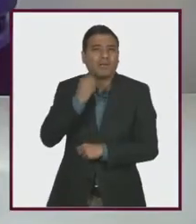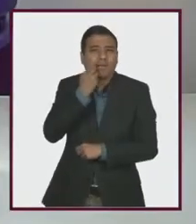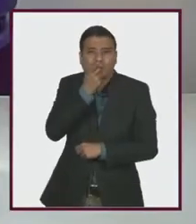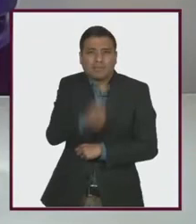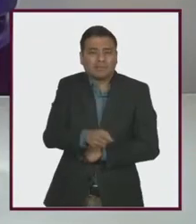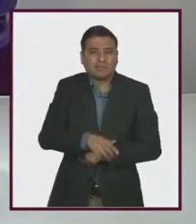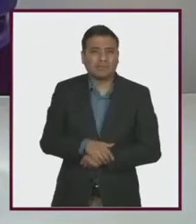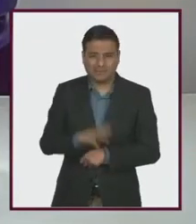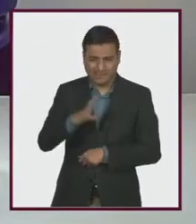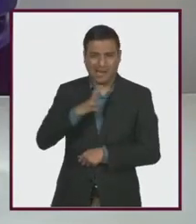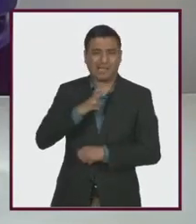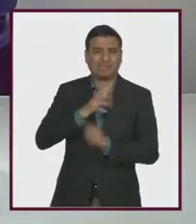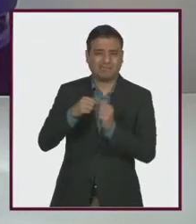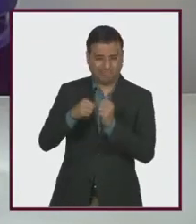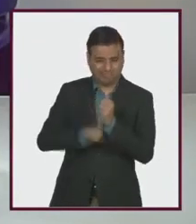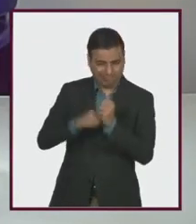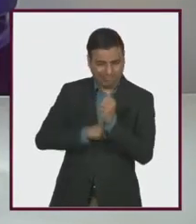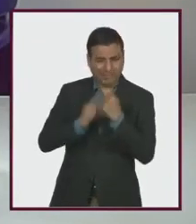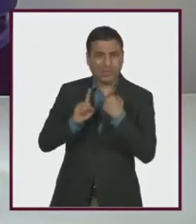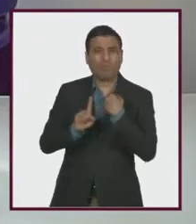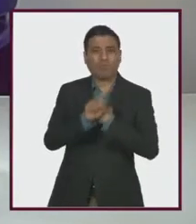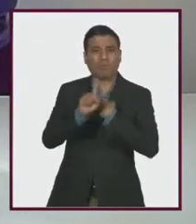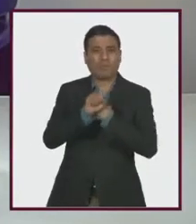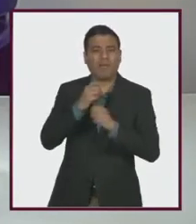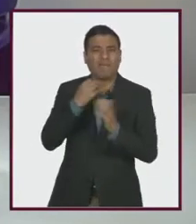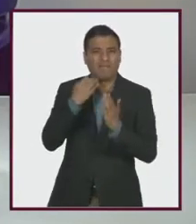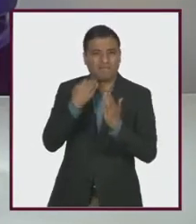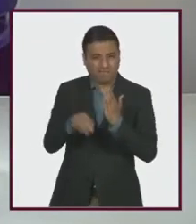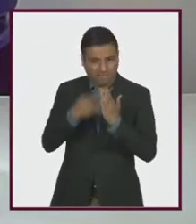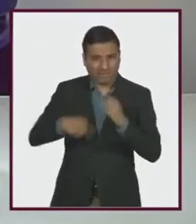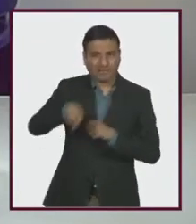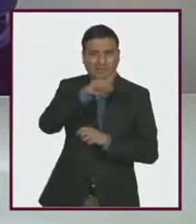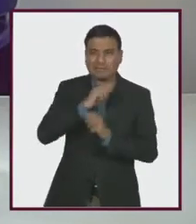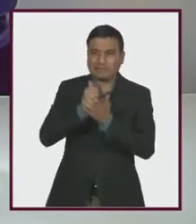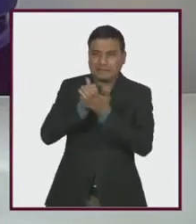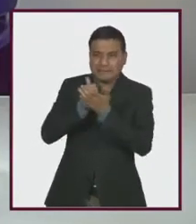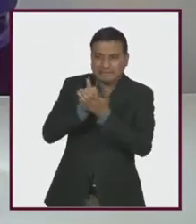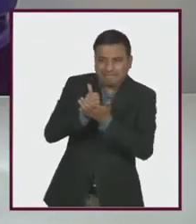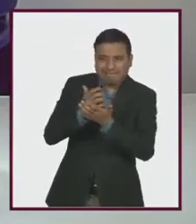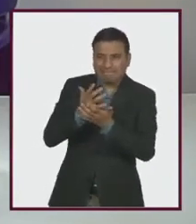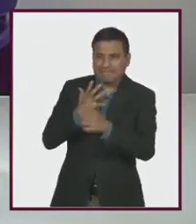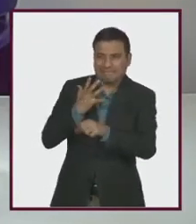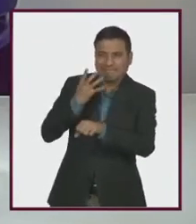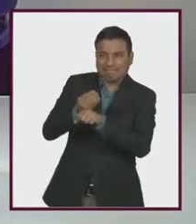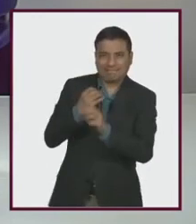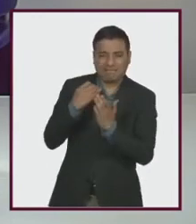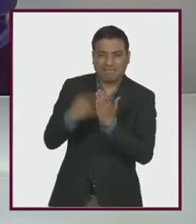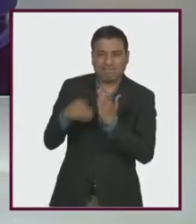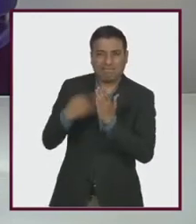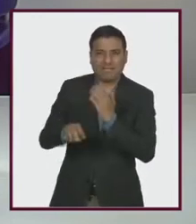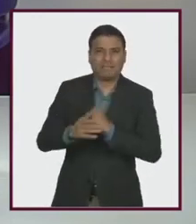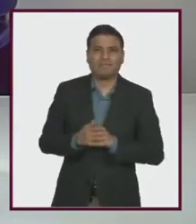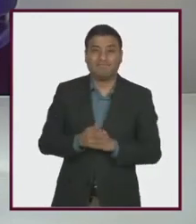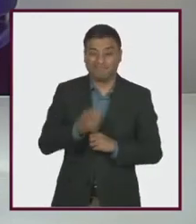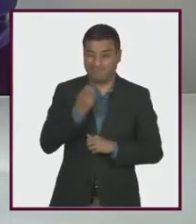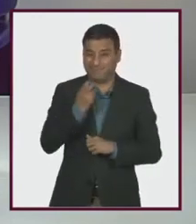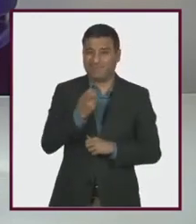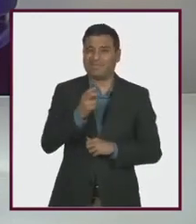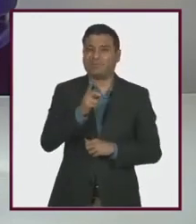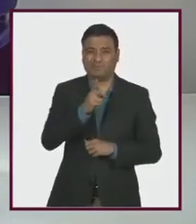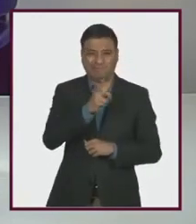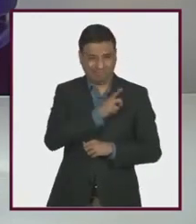que requiere y que no estamos logrando aportar, ¿no? Entonces, partamos un poco de esa situación